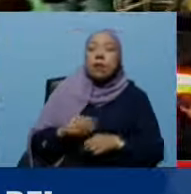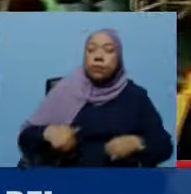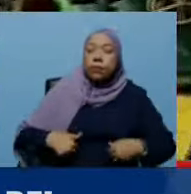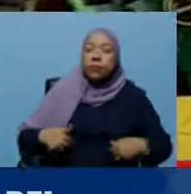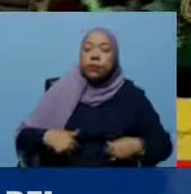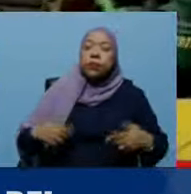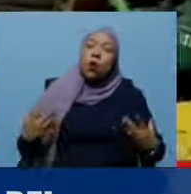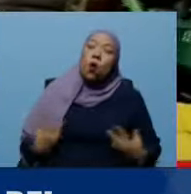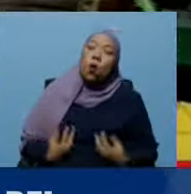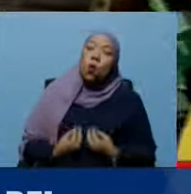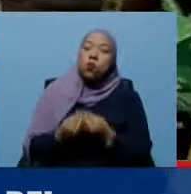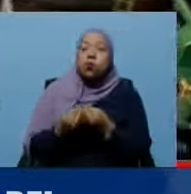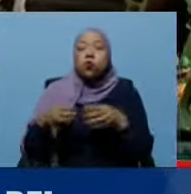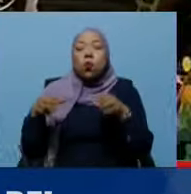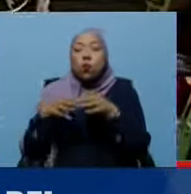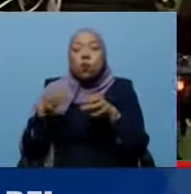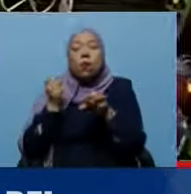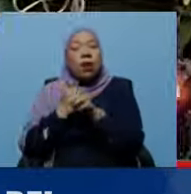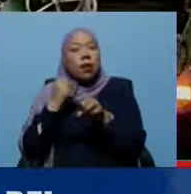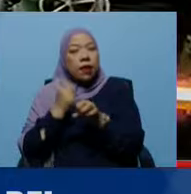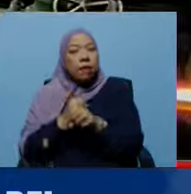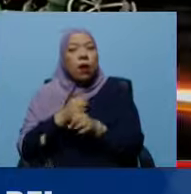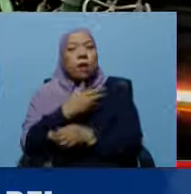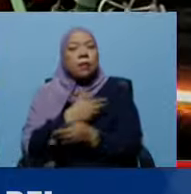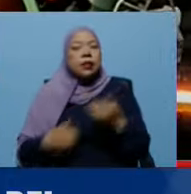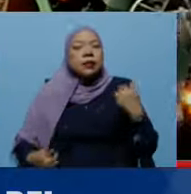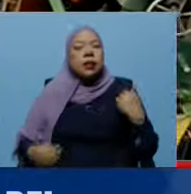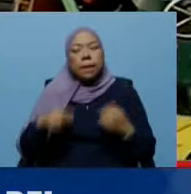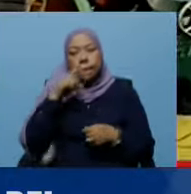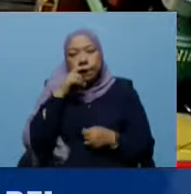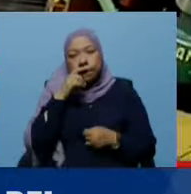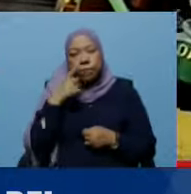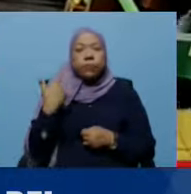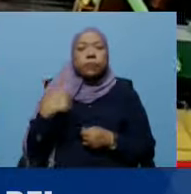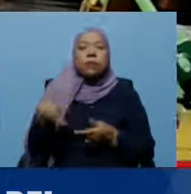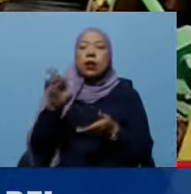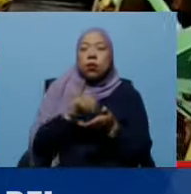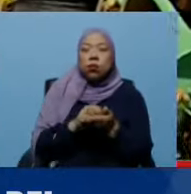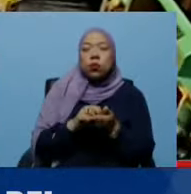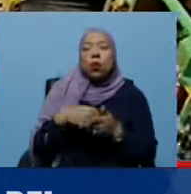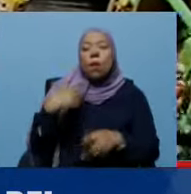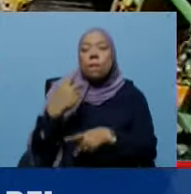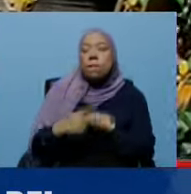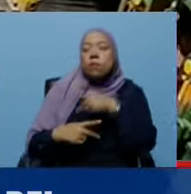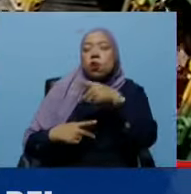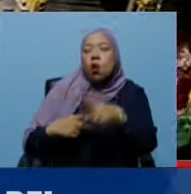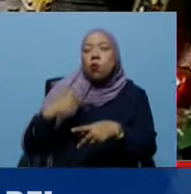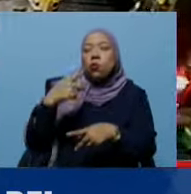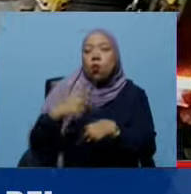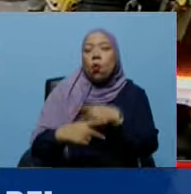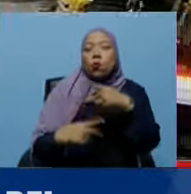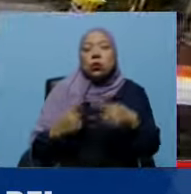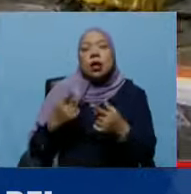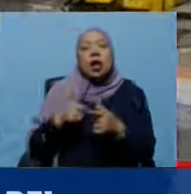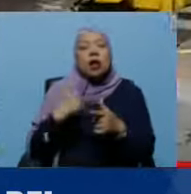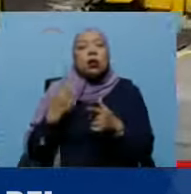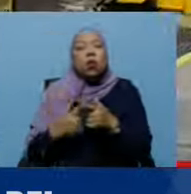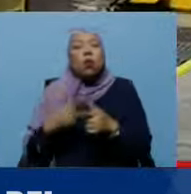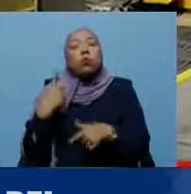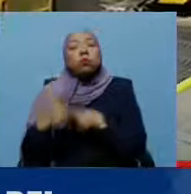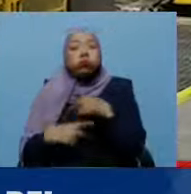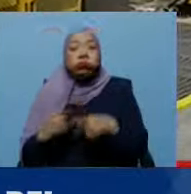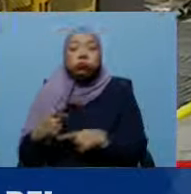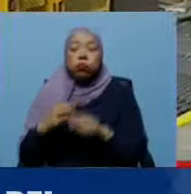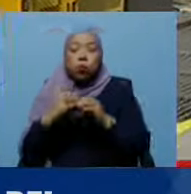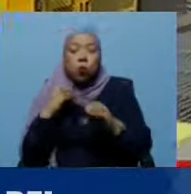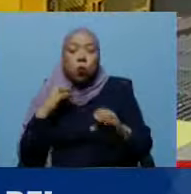junto a un equipo de gestión del presidente Nicolás Maduro, se pusieron en marcha para recuperar la producción. Y aquí entonces se están produciendo las